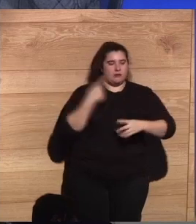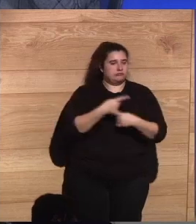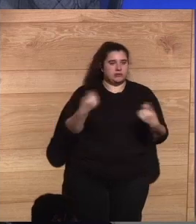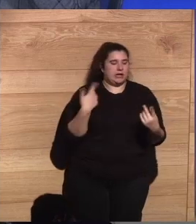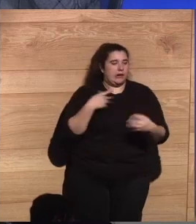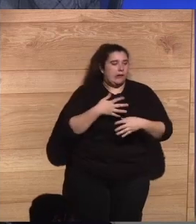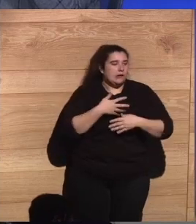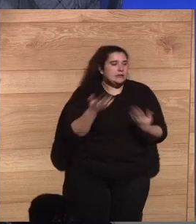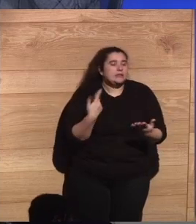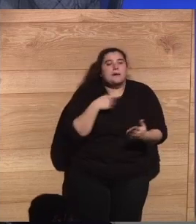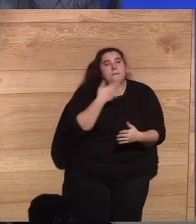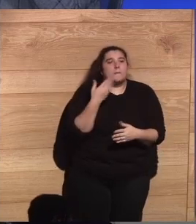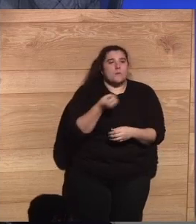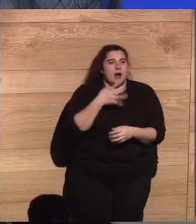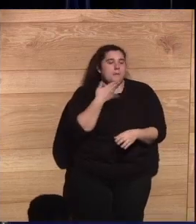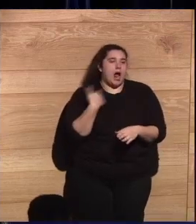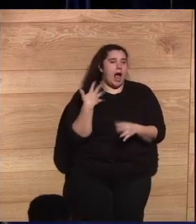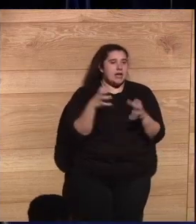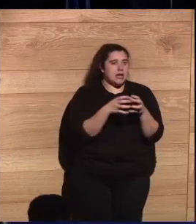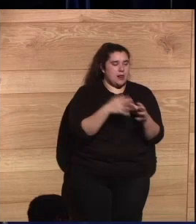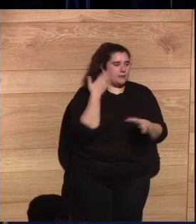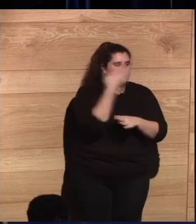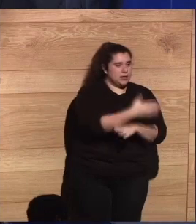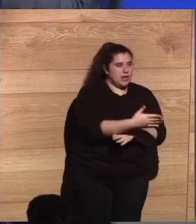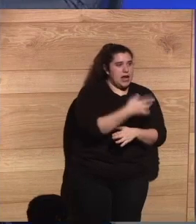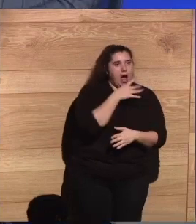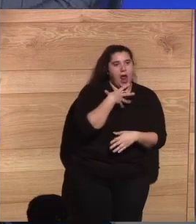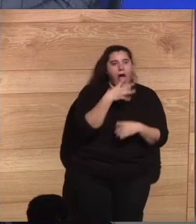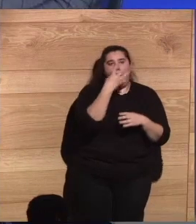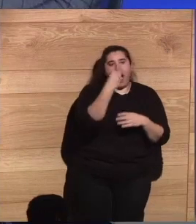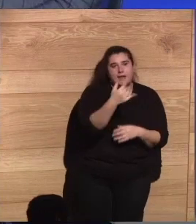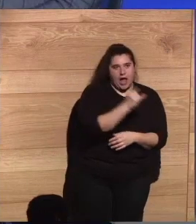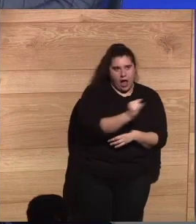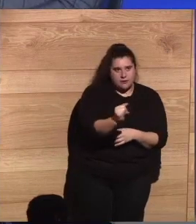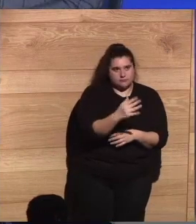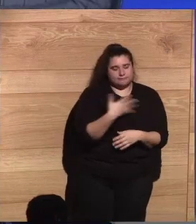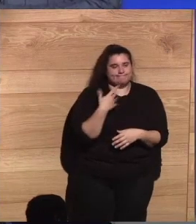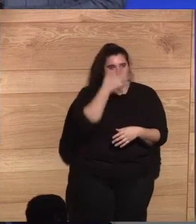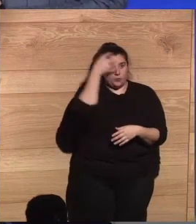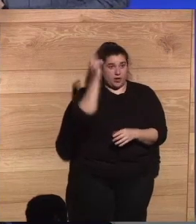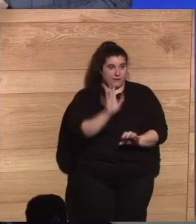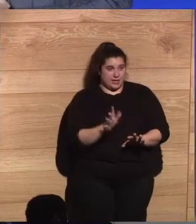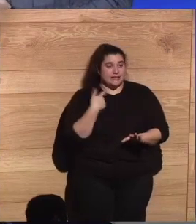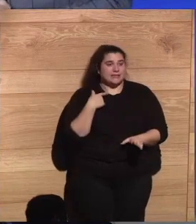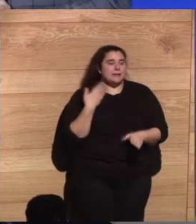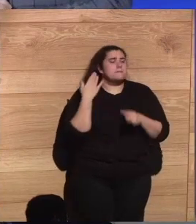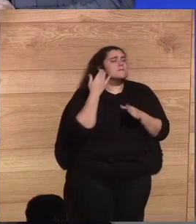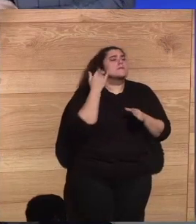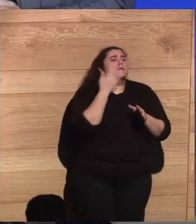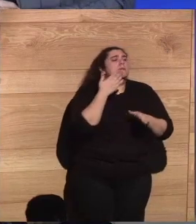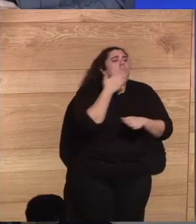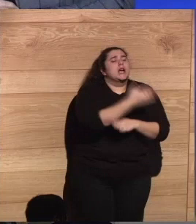a Granada, por supuesto. Y además, ahora que tenemos AVE, por fin, pues se puede ir rapidito y